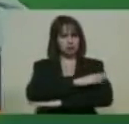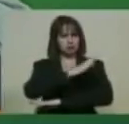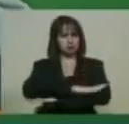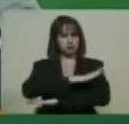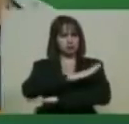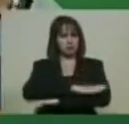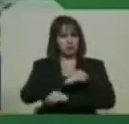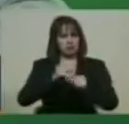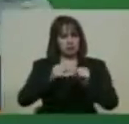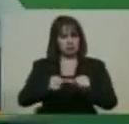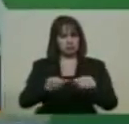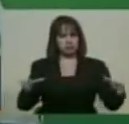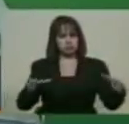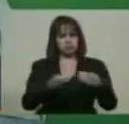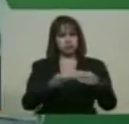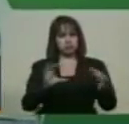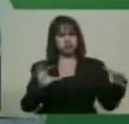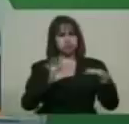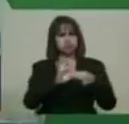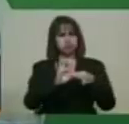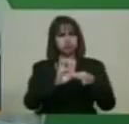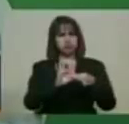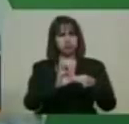en su organización.